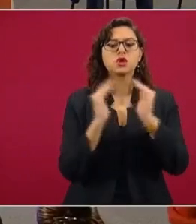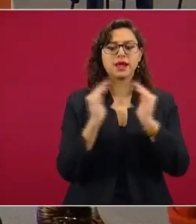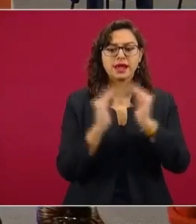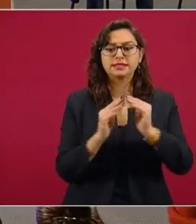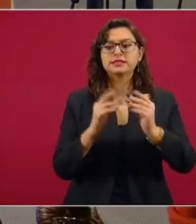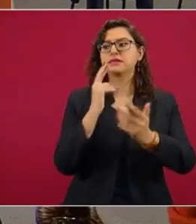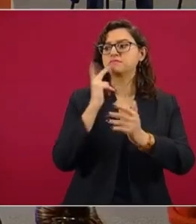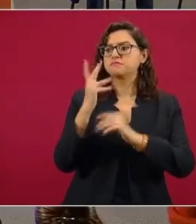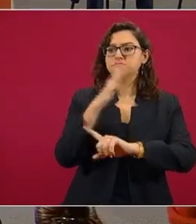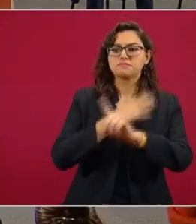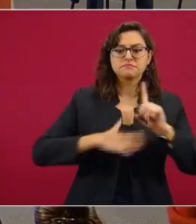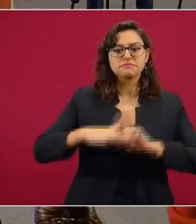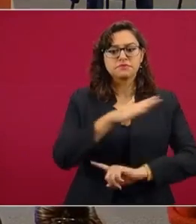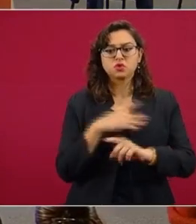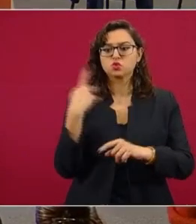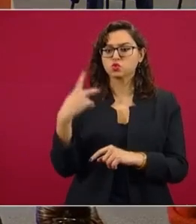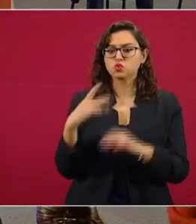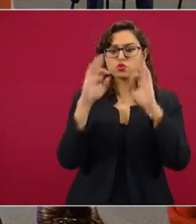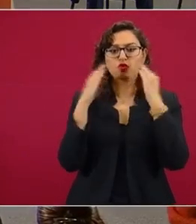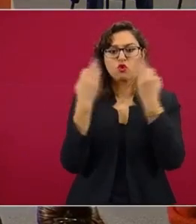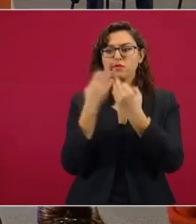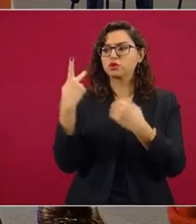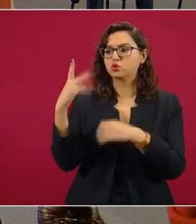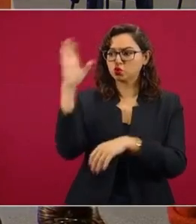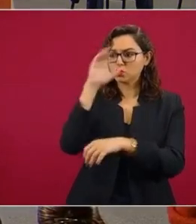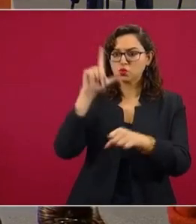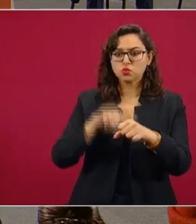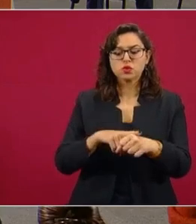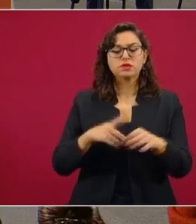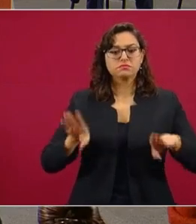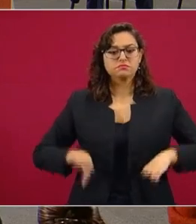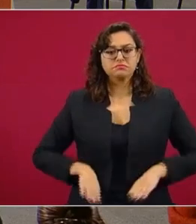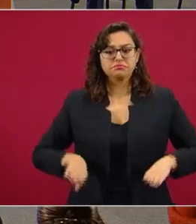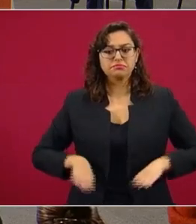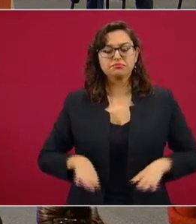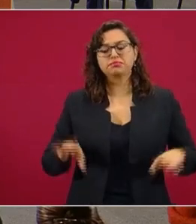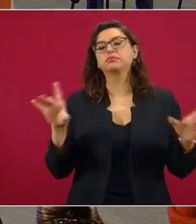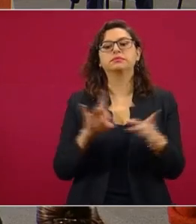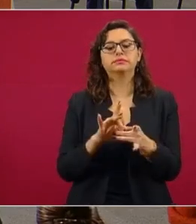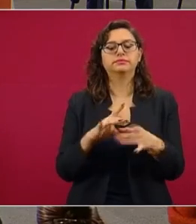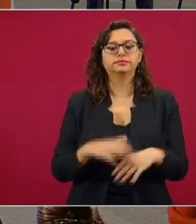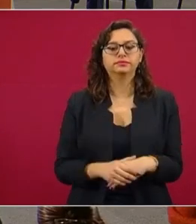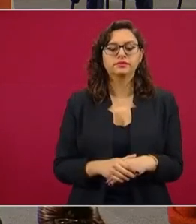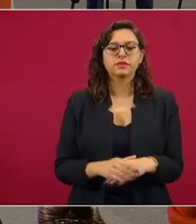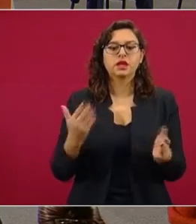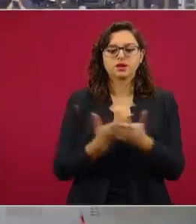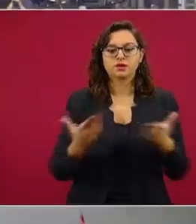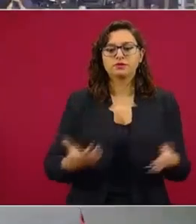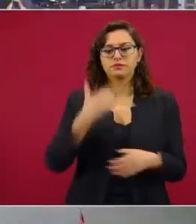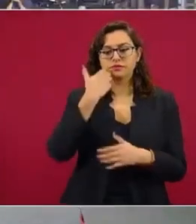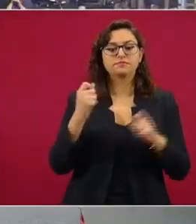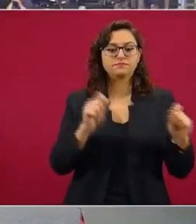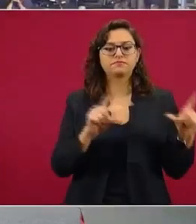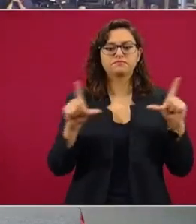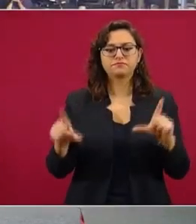condiciones, adecuada a sus necesidades y a su cultura. Y ahora, presidente, me gustaría presentar algunas de las implicaciones de la